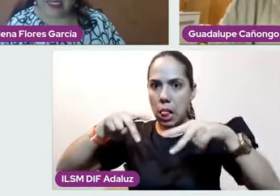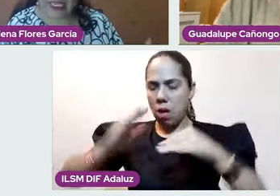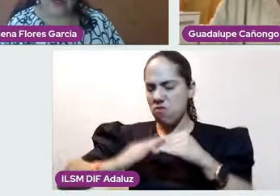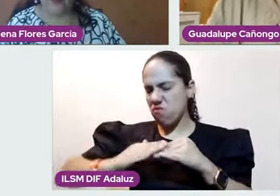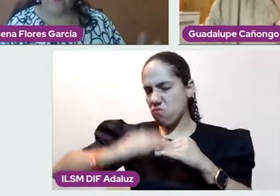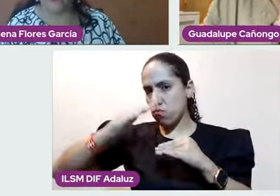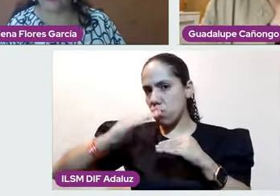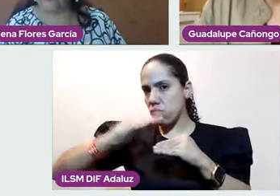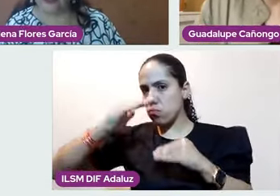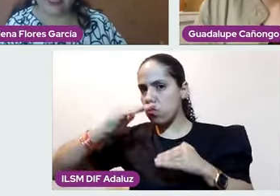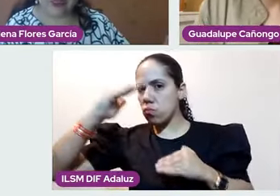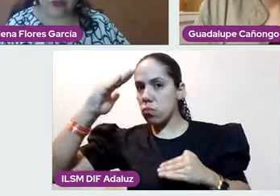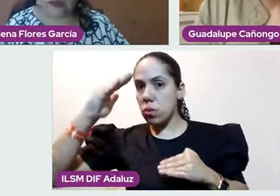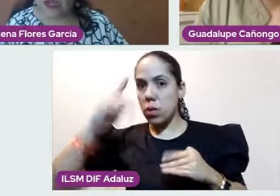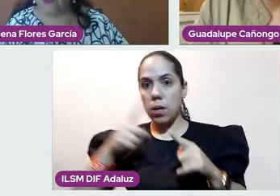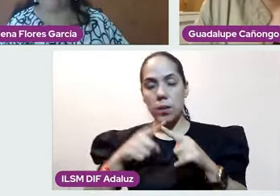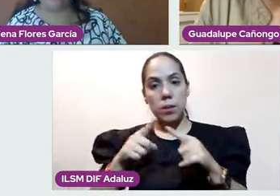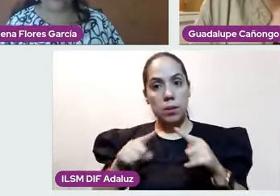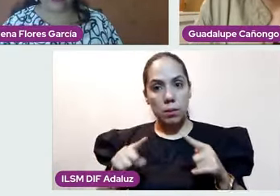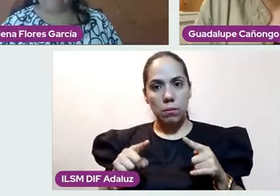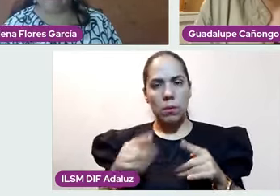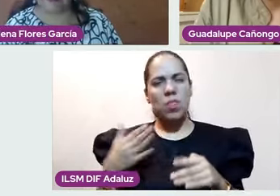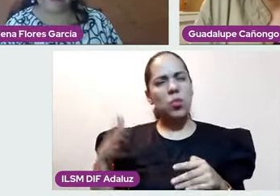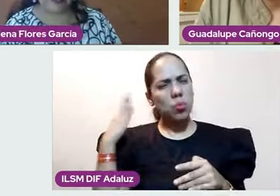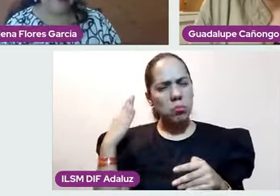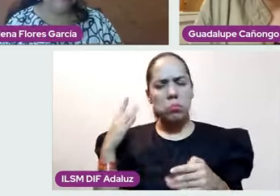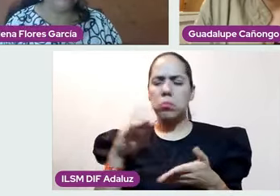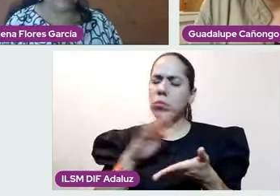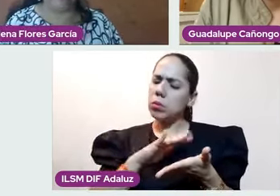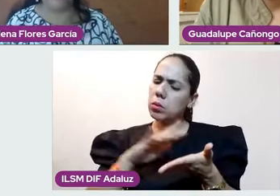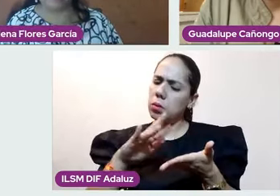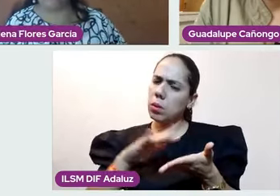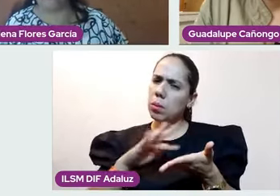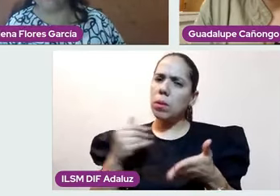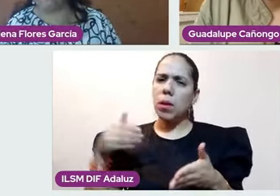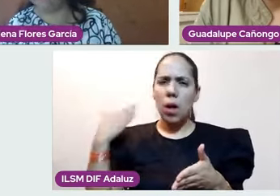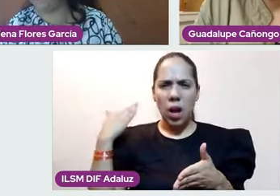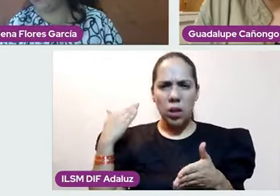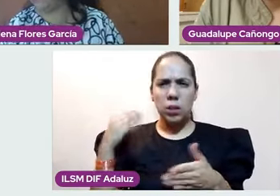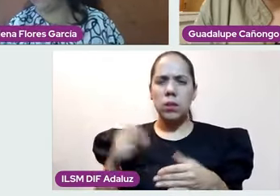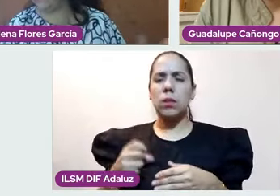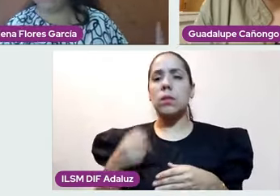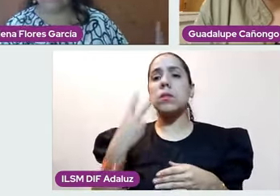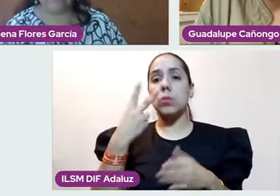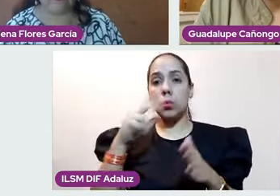Estaba leyendo un poquito que del 2011 a la fecha se ha avanzado